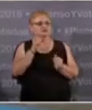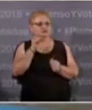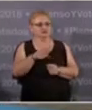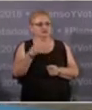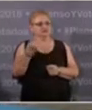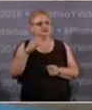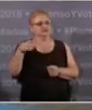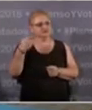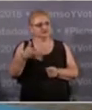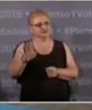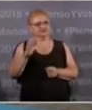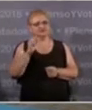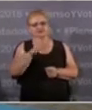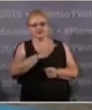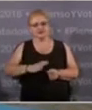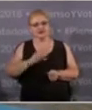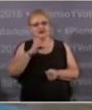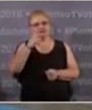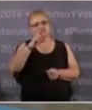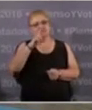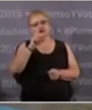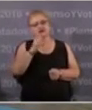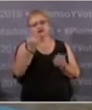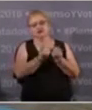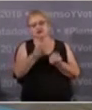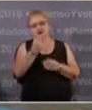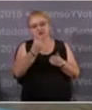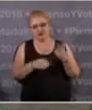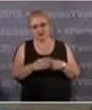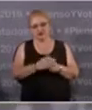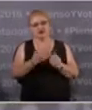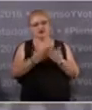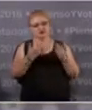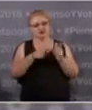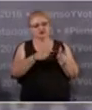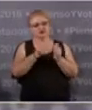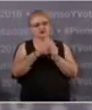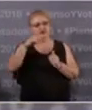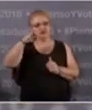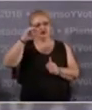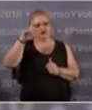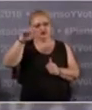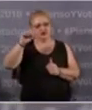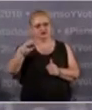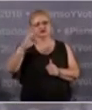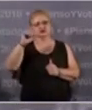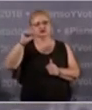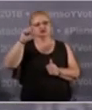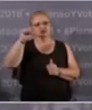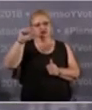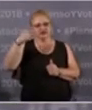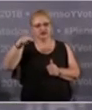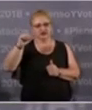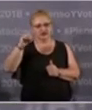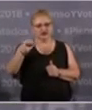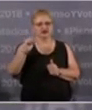sería el candidato del PRD. Por lo tanto, vamos a continuar con Nicolás Castañeda Tejeda. Por favor, hasta un minuto de